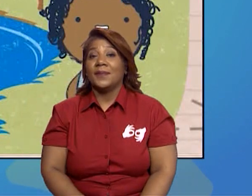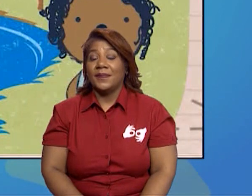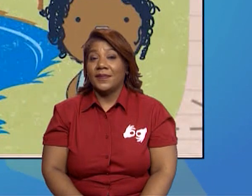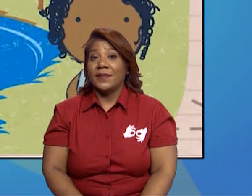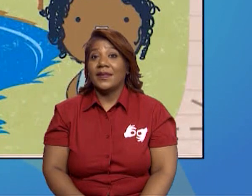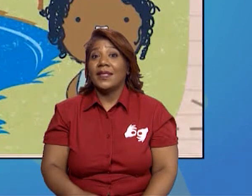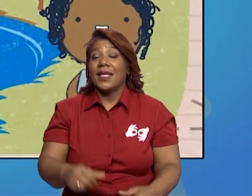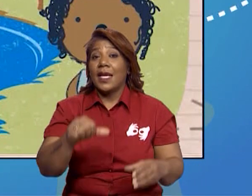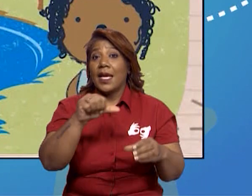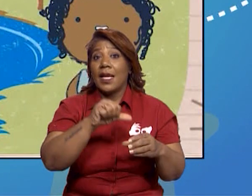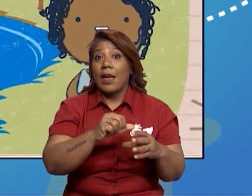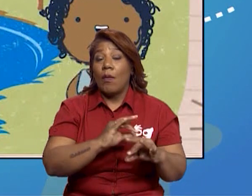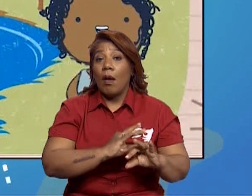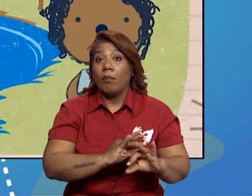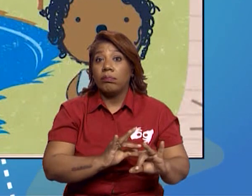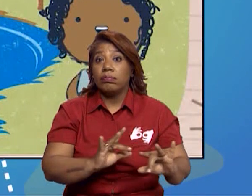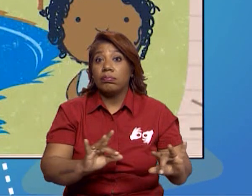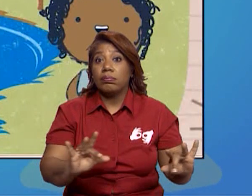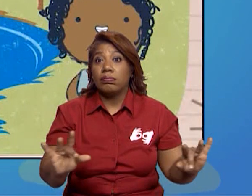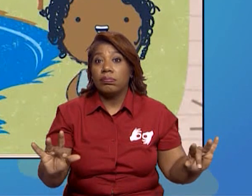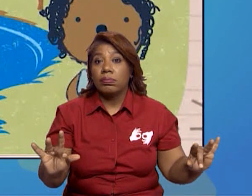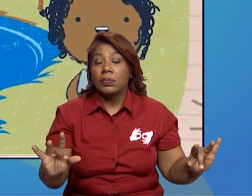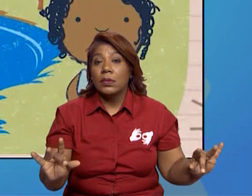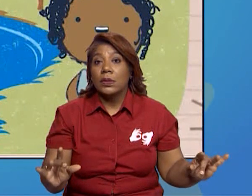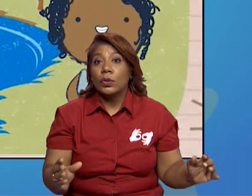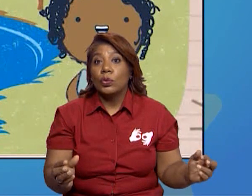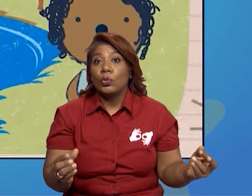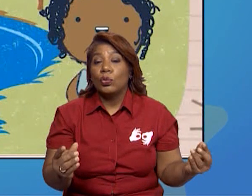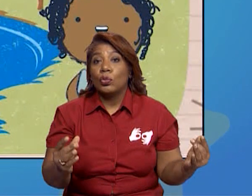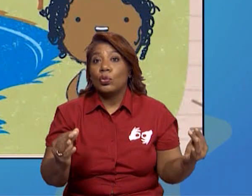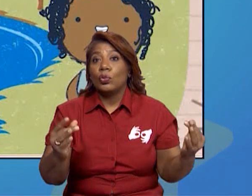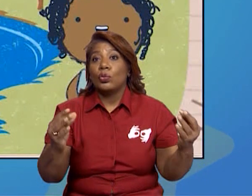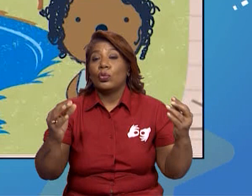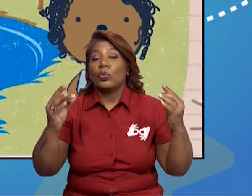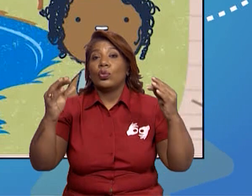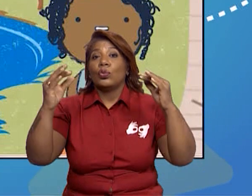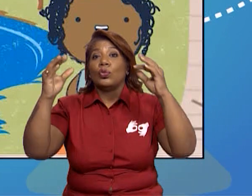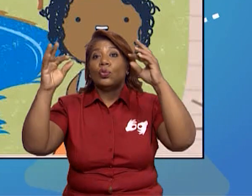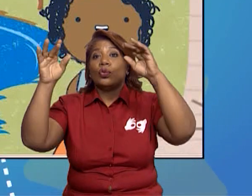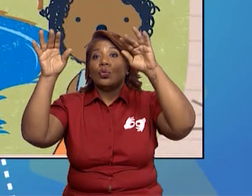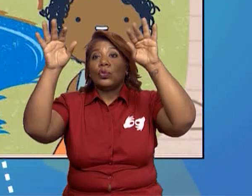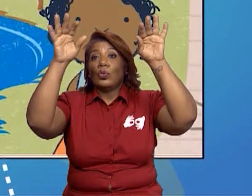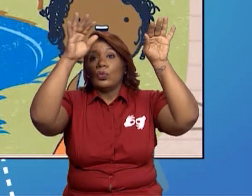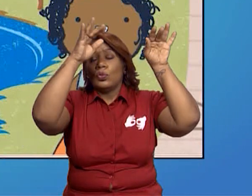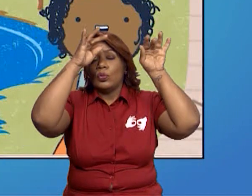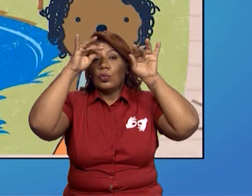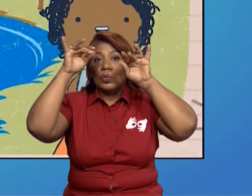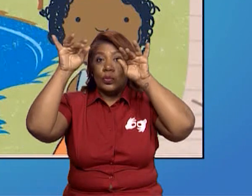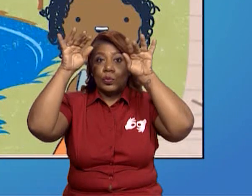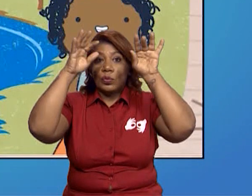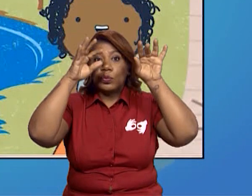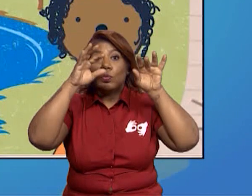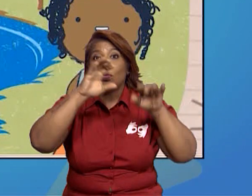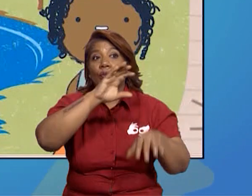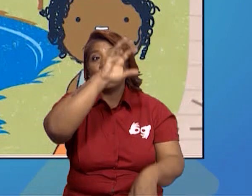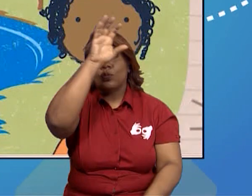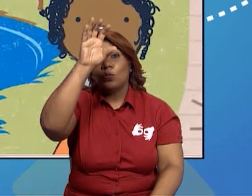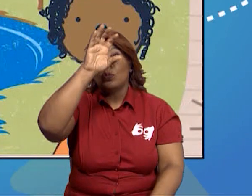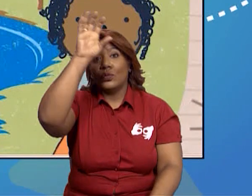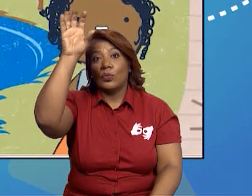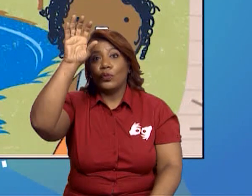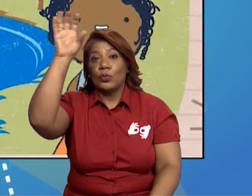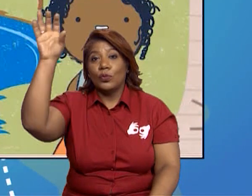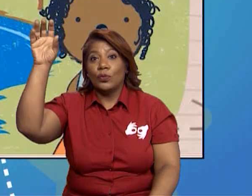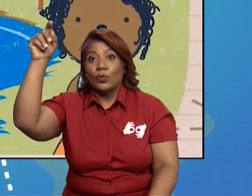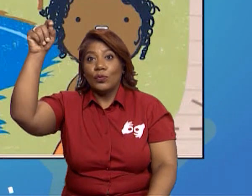se evaporó sube y así el aire húmedo la enfría y se produce la condensación, que forma pequeñas gotas